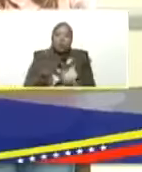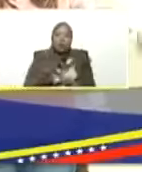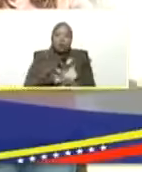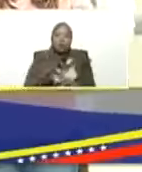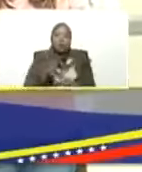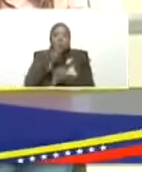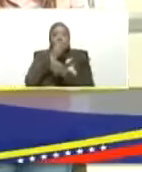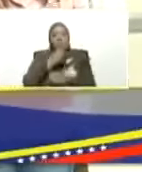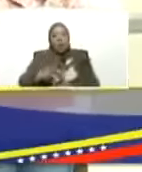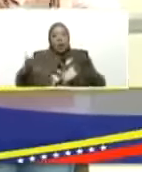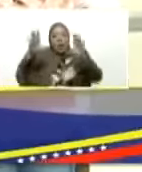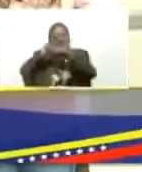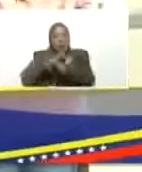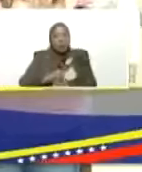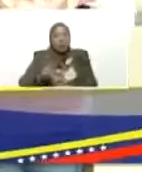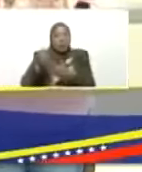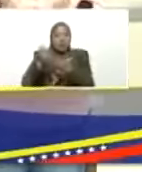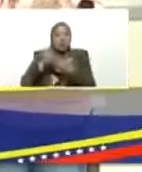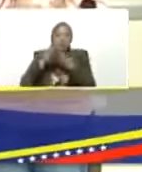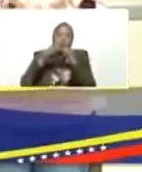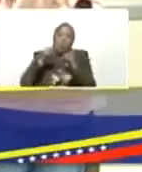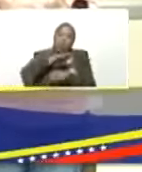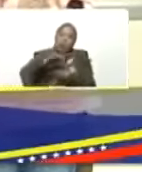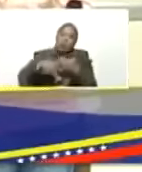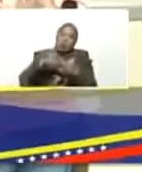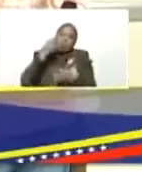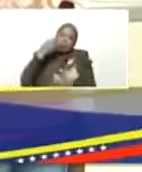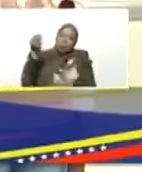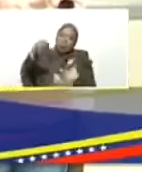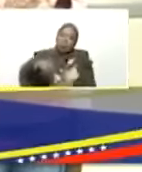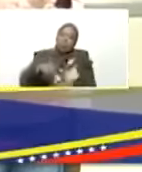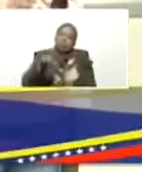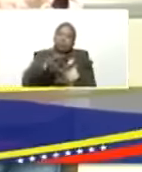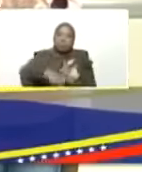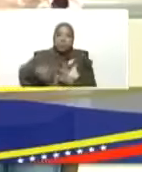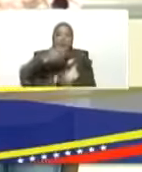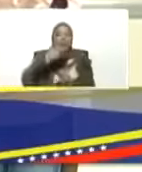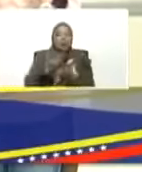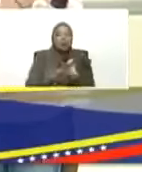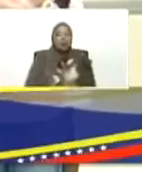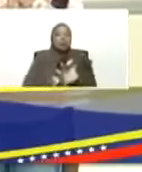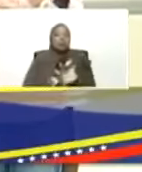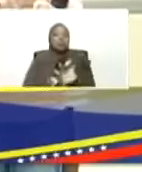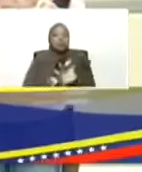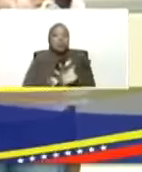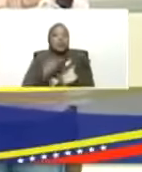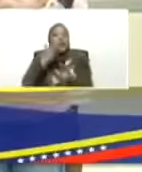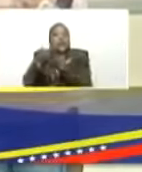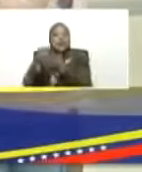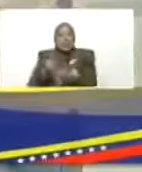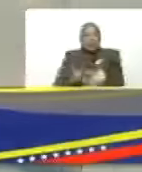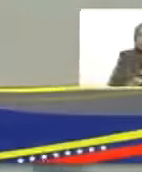Buenas noches, pues, que Dios me bendiga a todos ustedes donde estén. Gracias, muchas gracias.